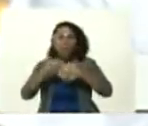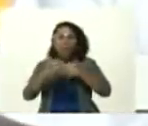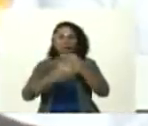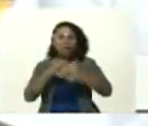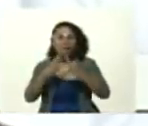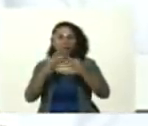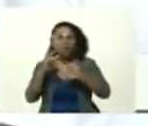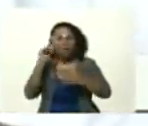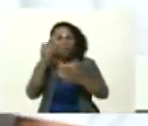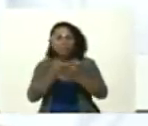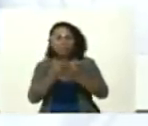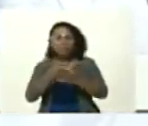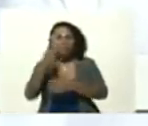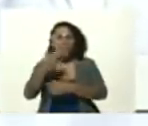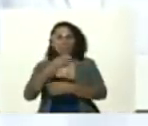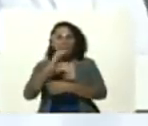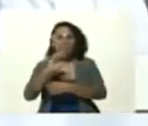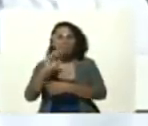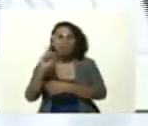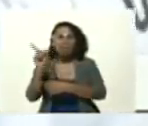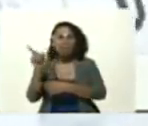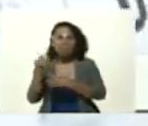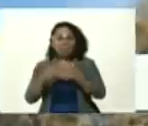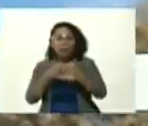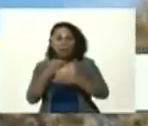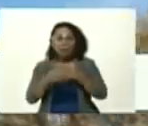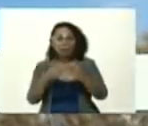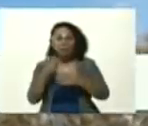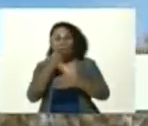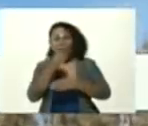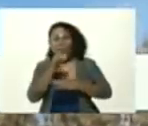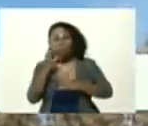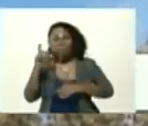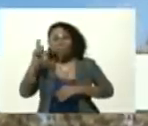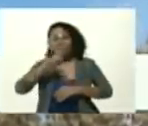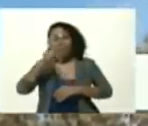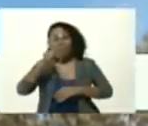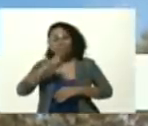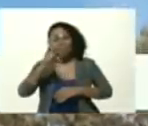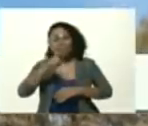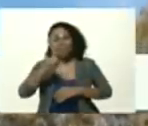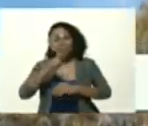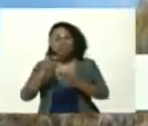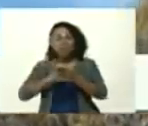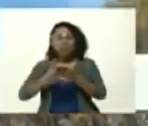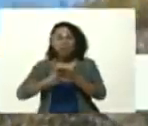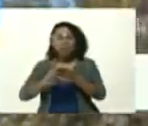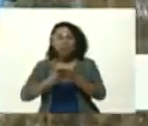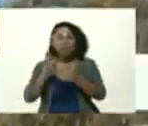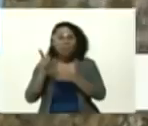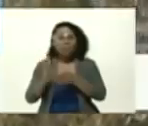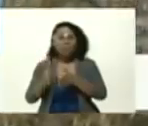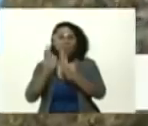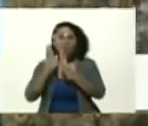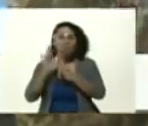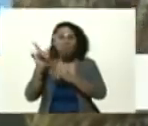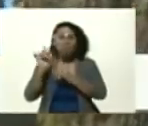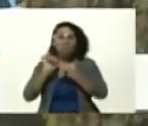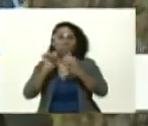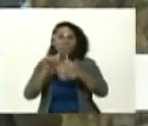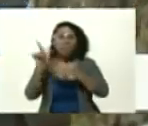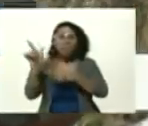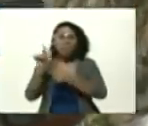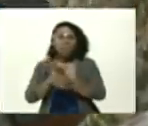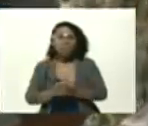todas las pruebas del PCR, se están haciendo allí, y bueno, necesita recuperación esos edificios. Empezamos por